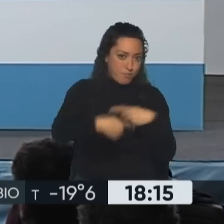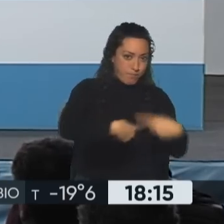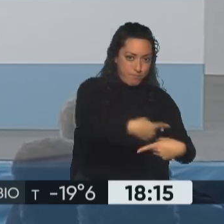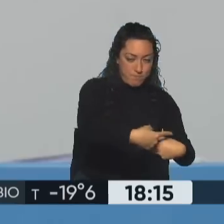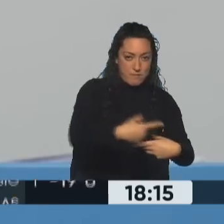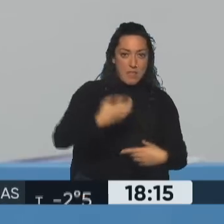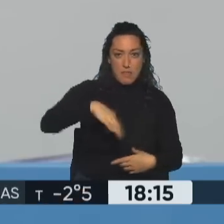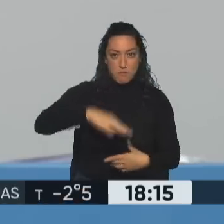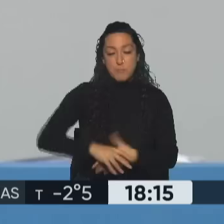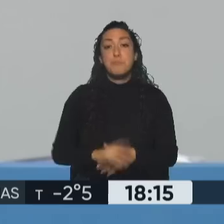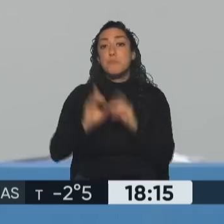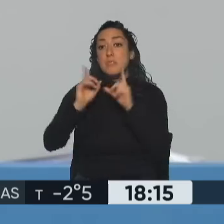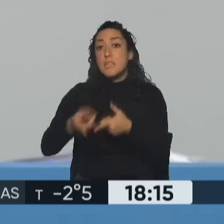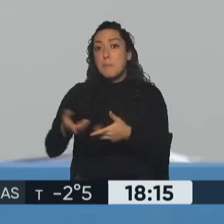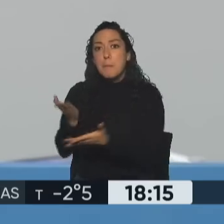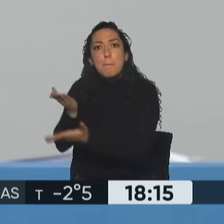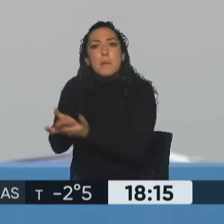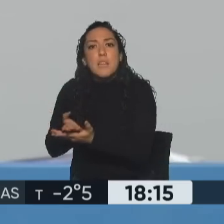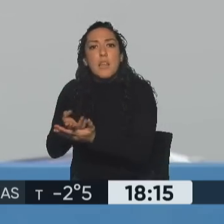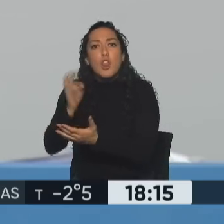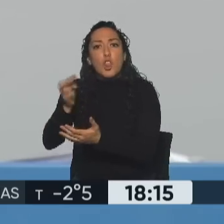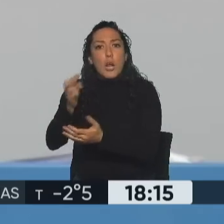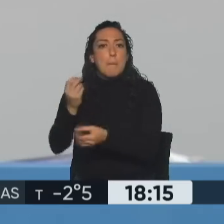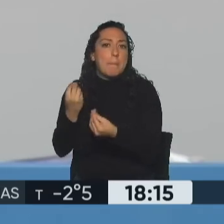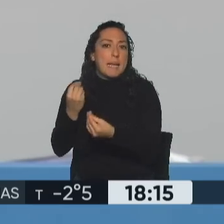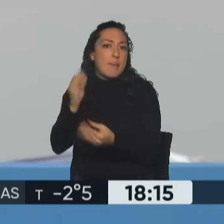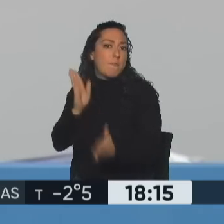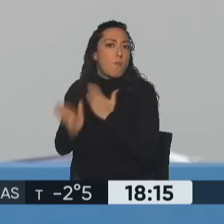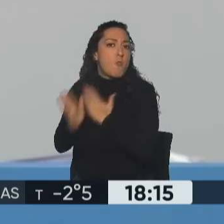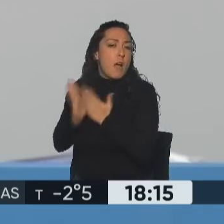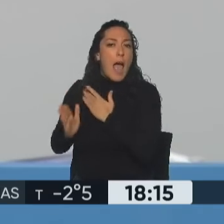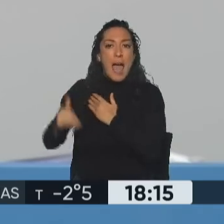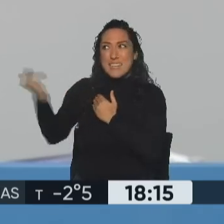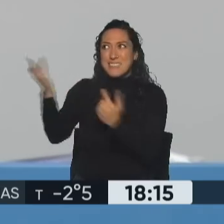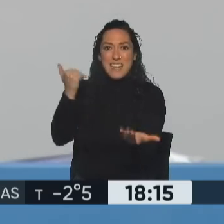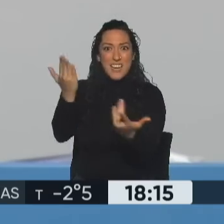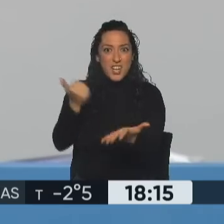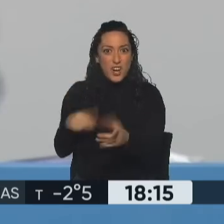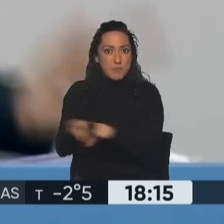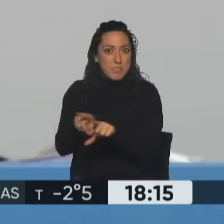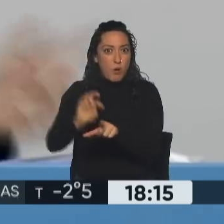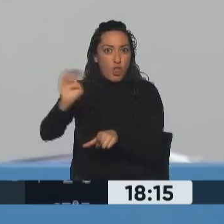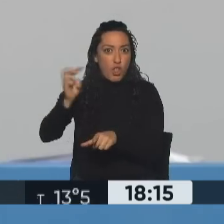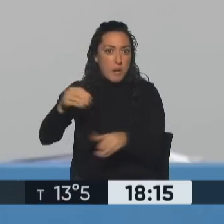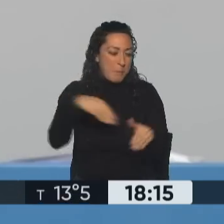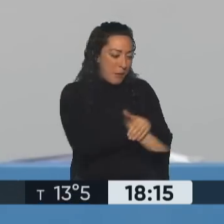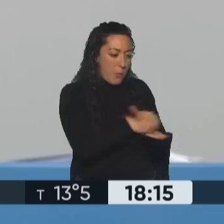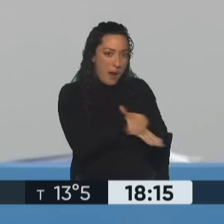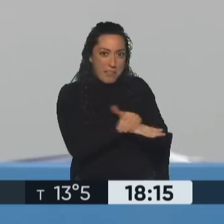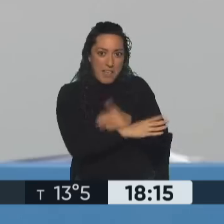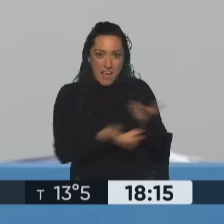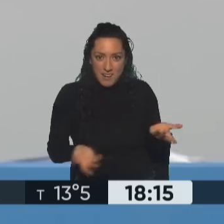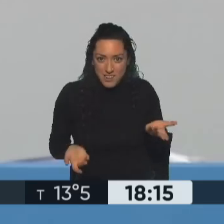es la que también se le exigen los dólares para la fuga en el exterior. Y son los dólares también para el atesoramiento, porque